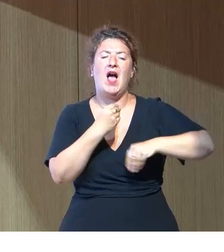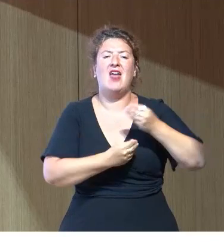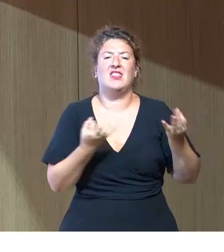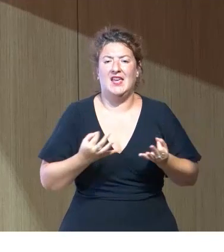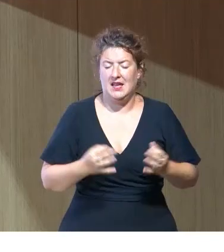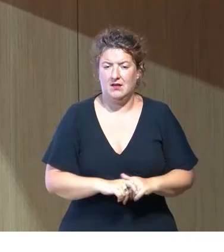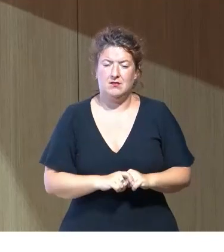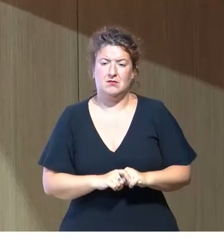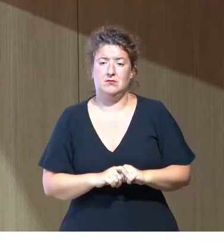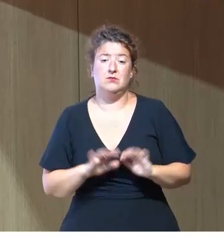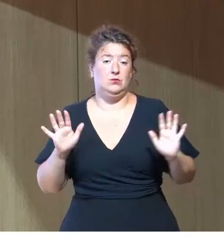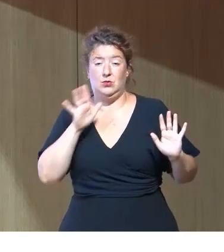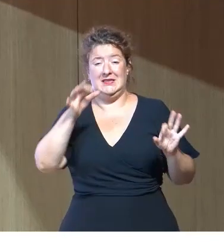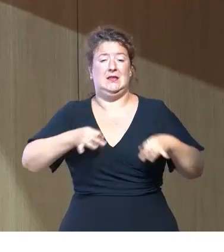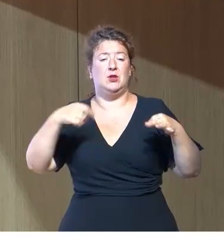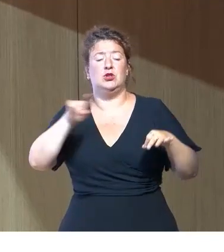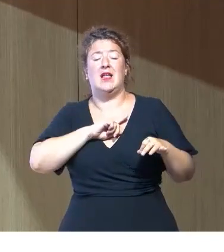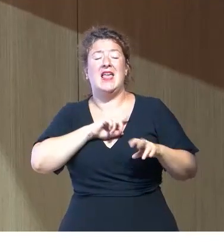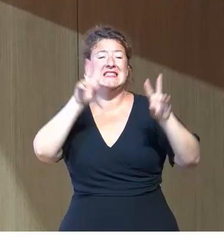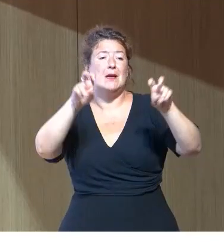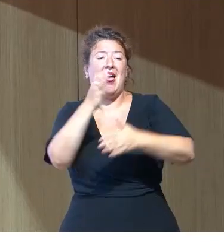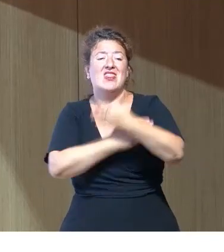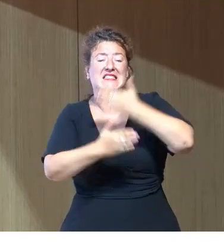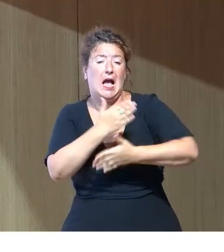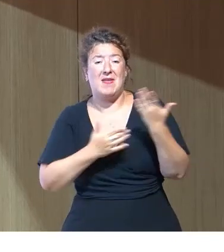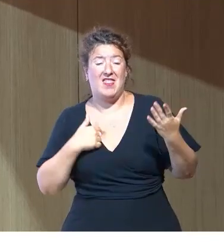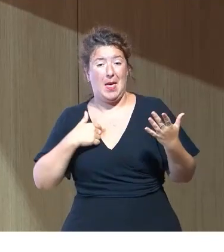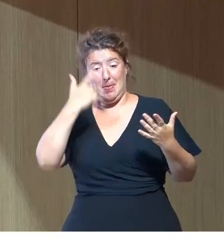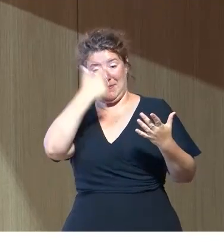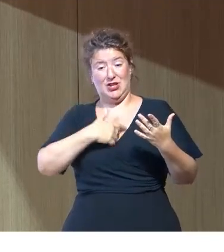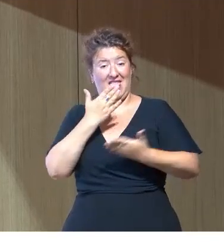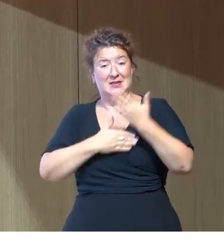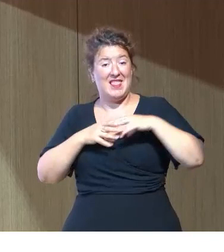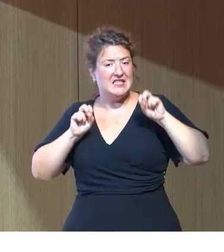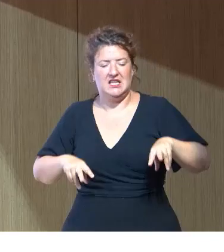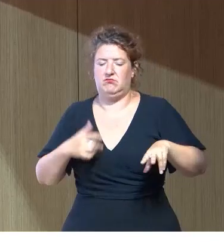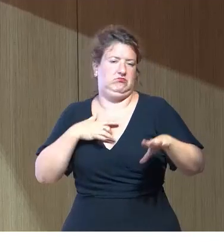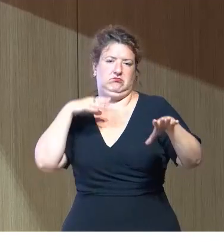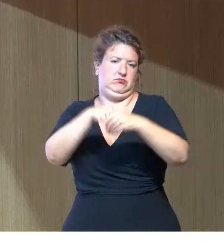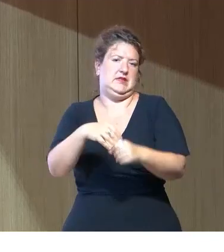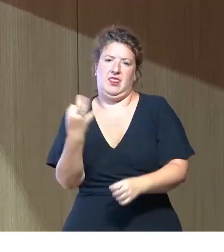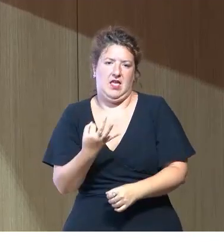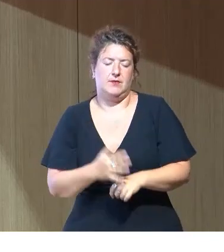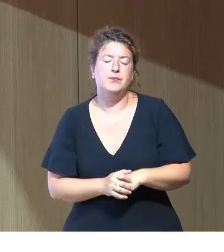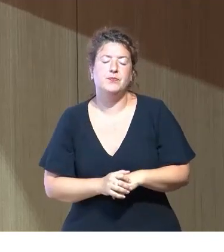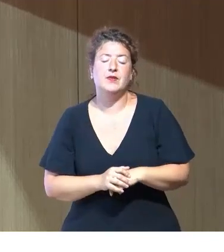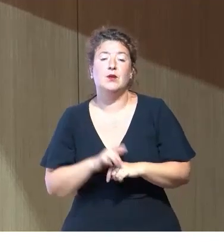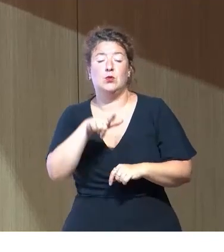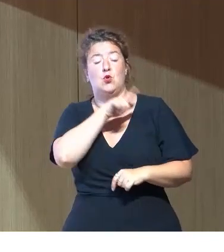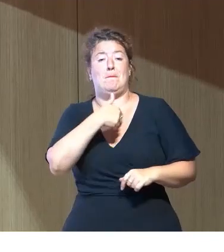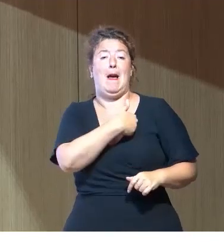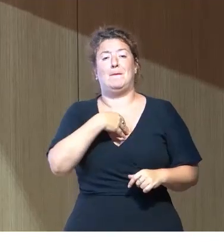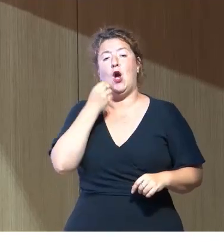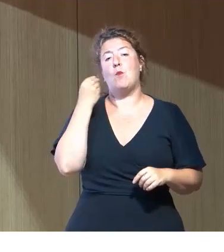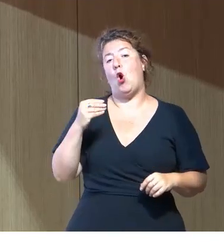nada para las personas con discapacidad sin las personas con discapacidad no en tu en tu otro gorro no de de joven miembro del